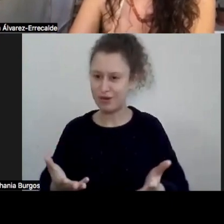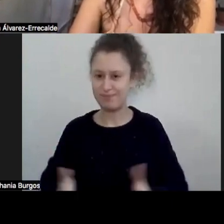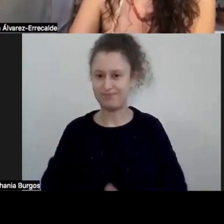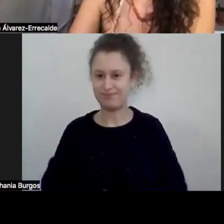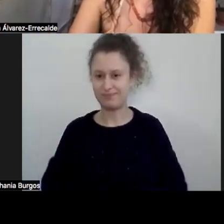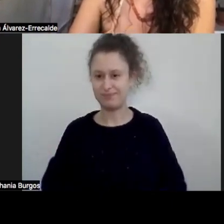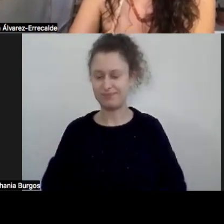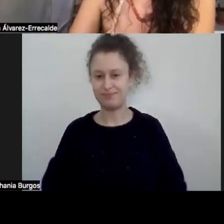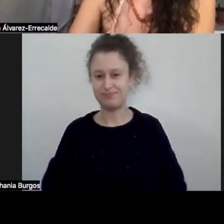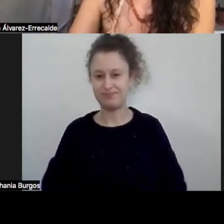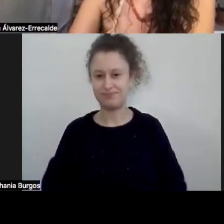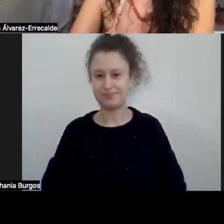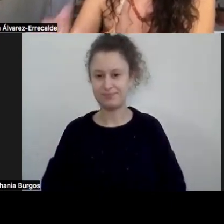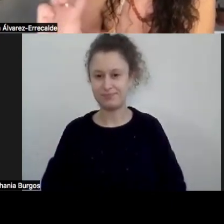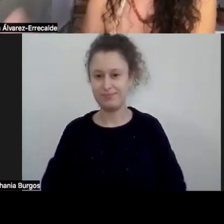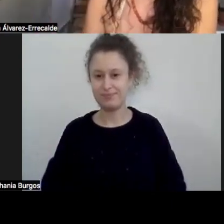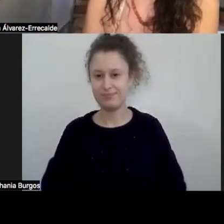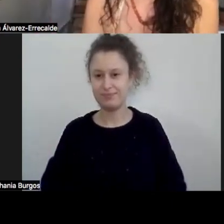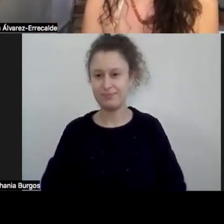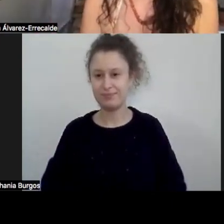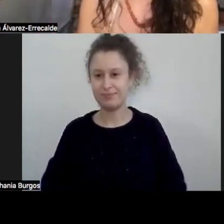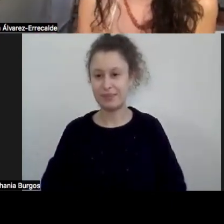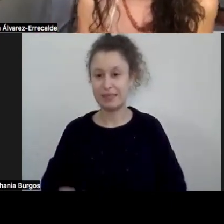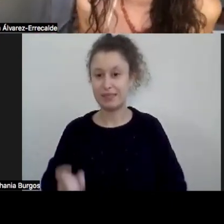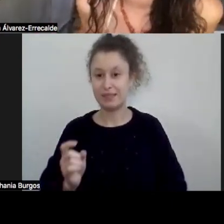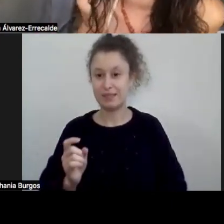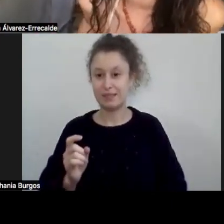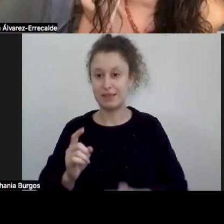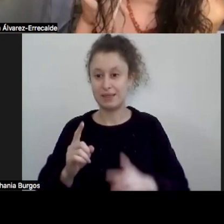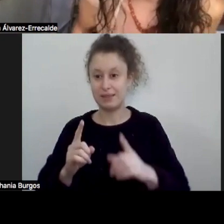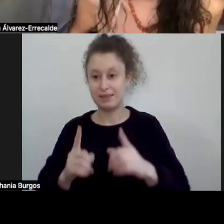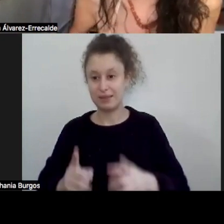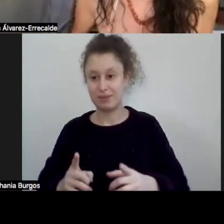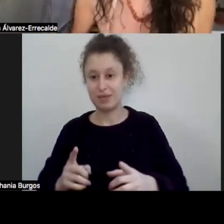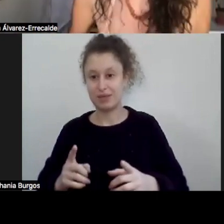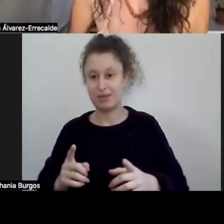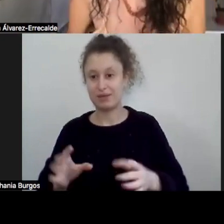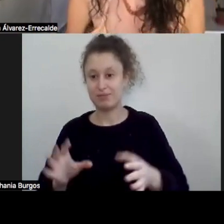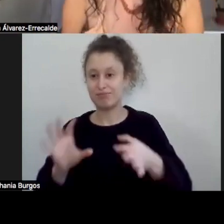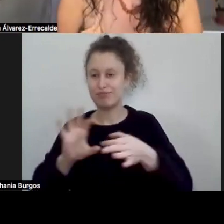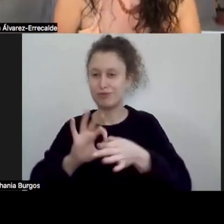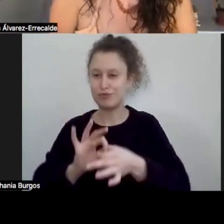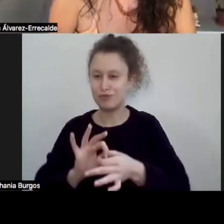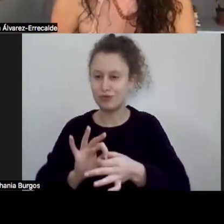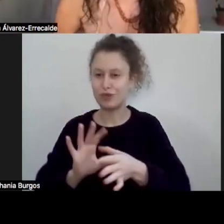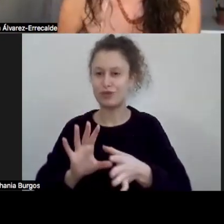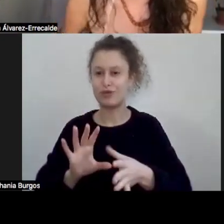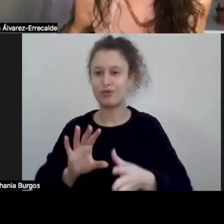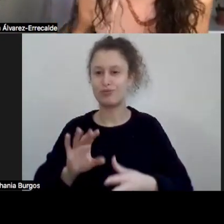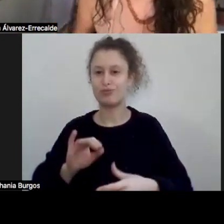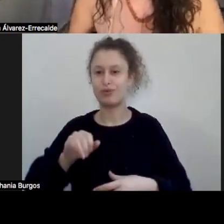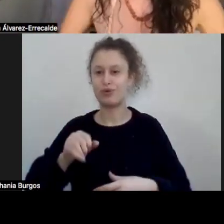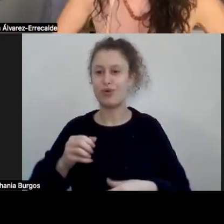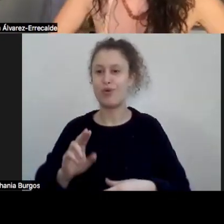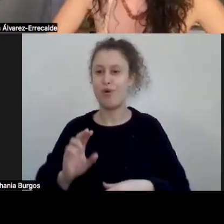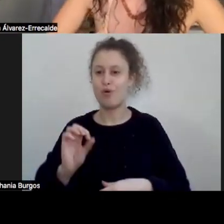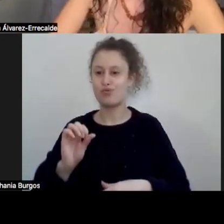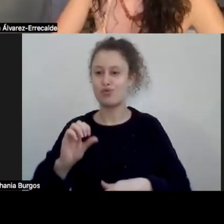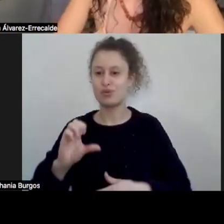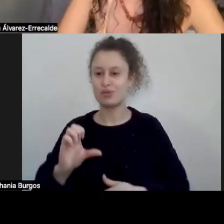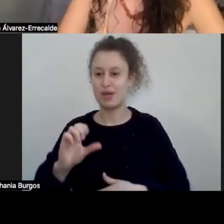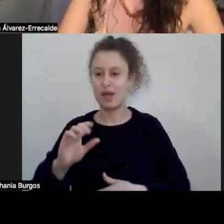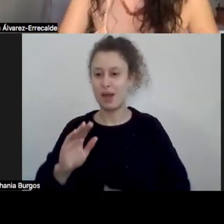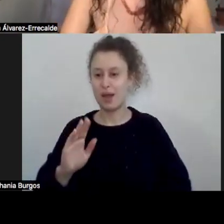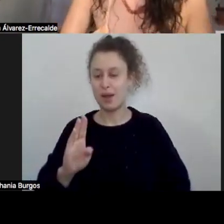¿sí? Esto también viene ligado, por ejemplo, a la historia de Josepa, que es una mamá migrante